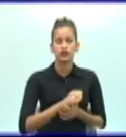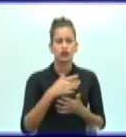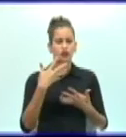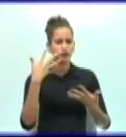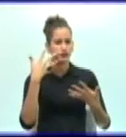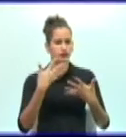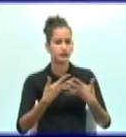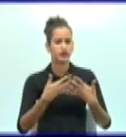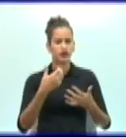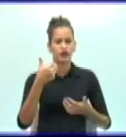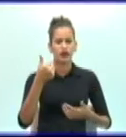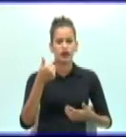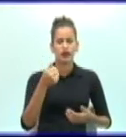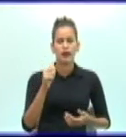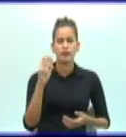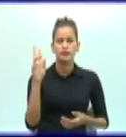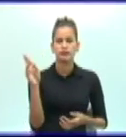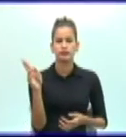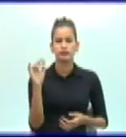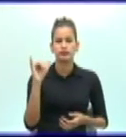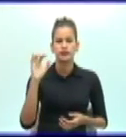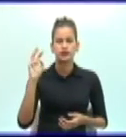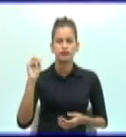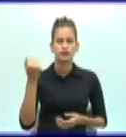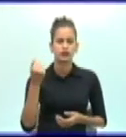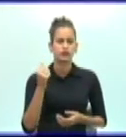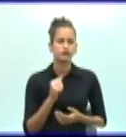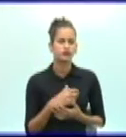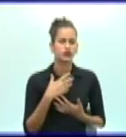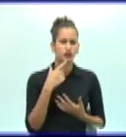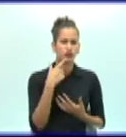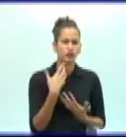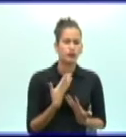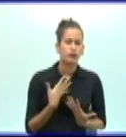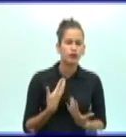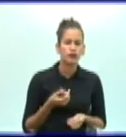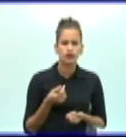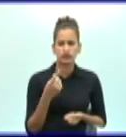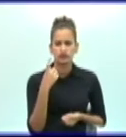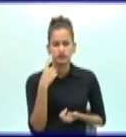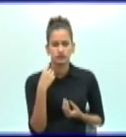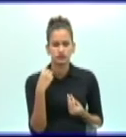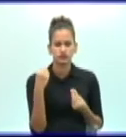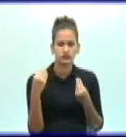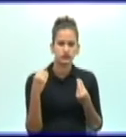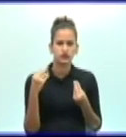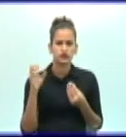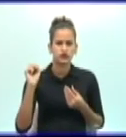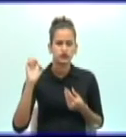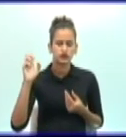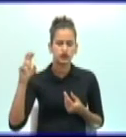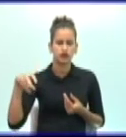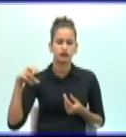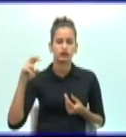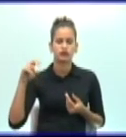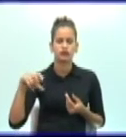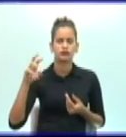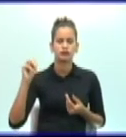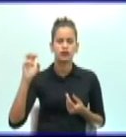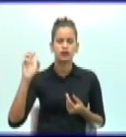A', cómo determinan un segmento, y la recta R constituye su eje de simetría.